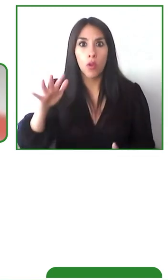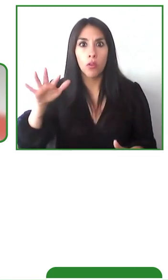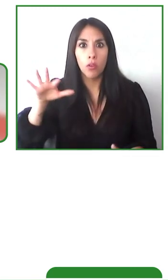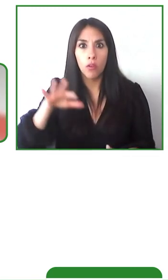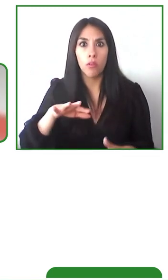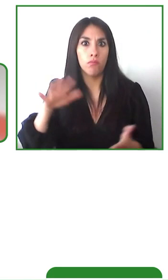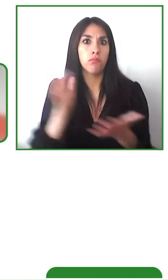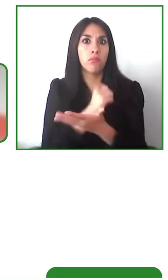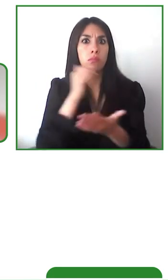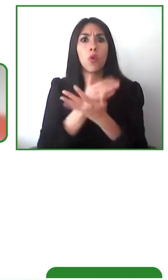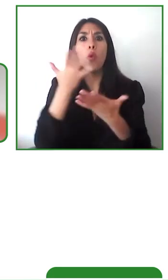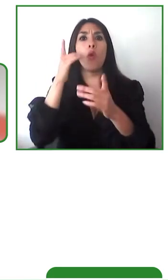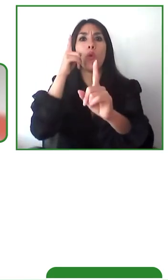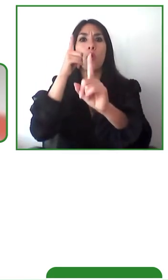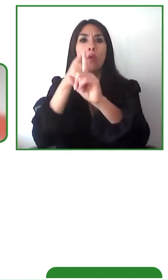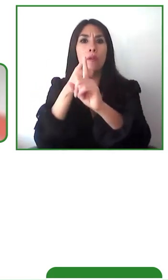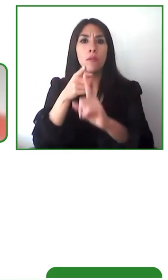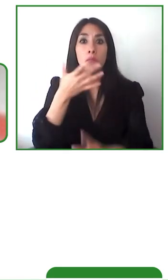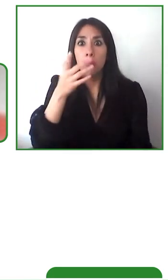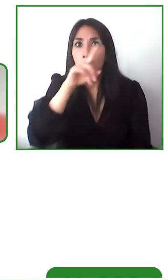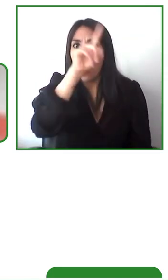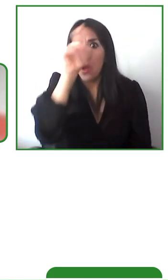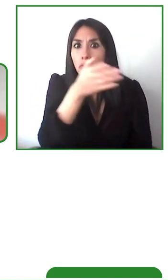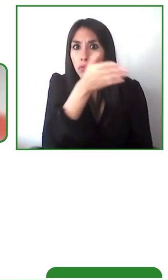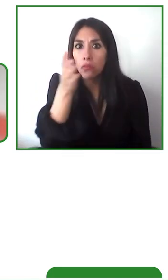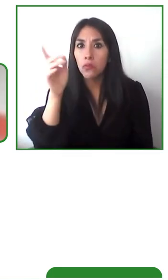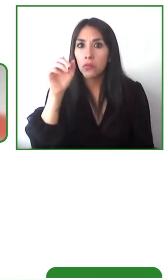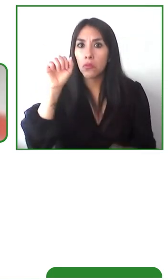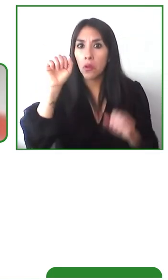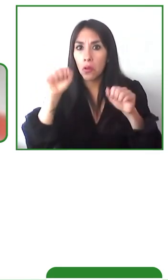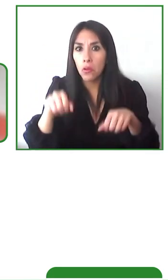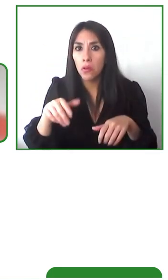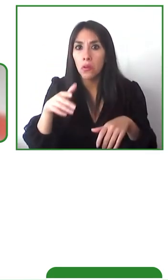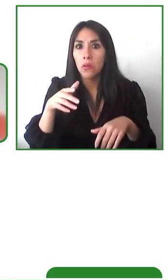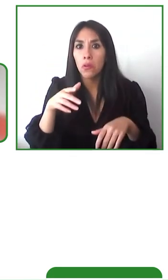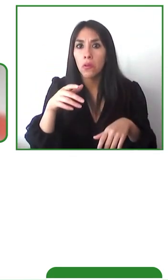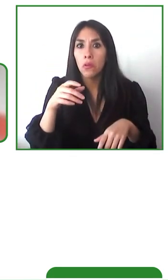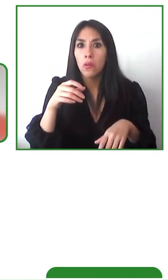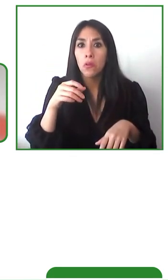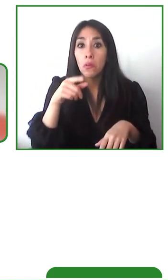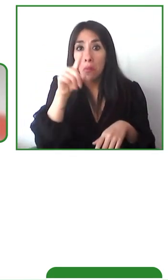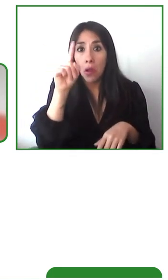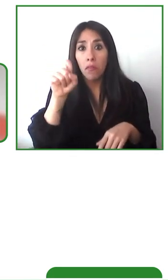Y podemos empezar con Faustino.